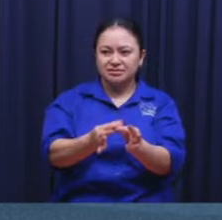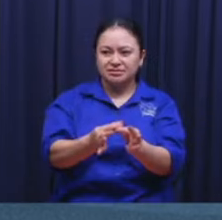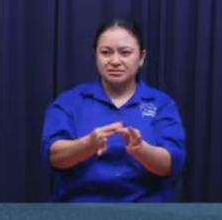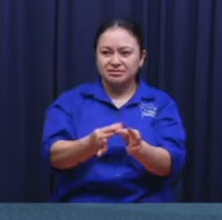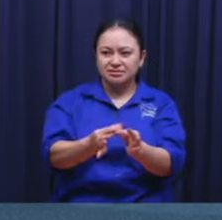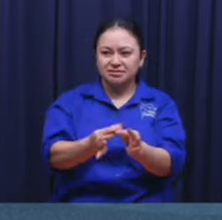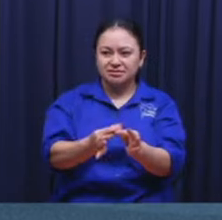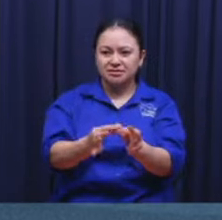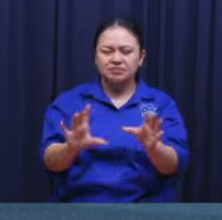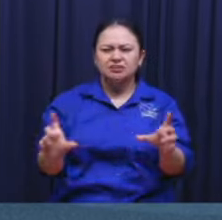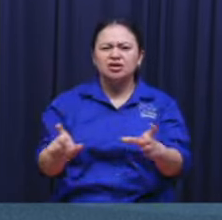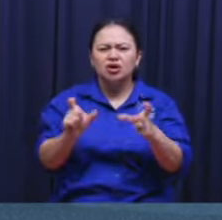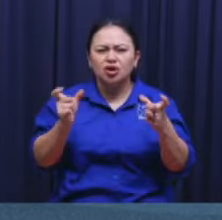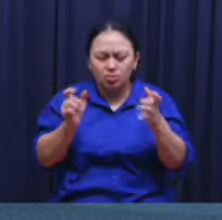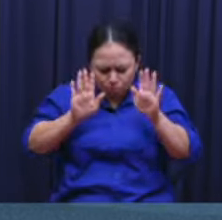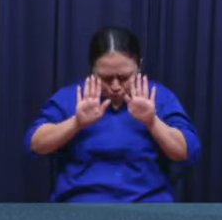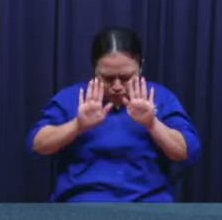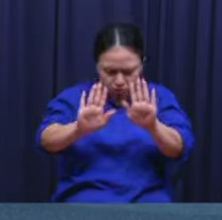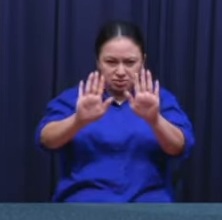¿Cómo se resiste?